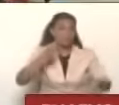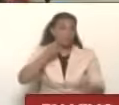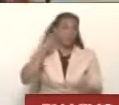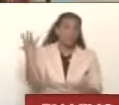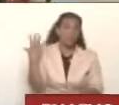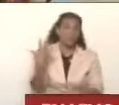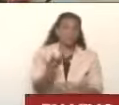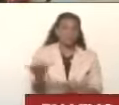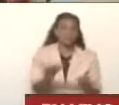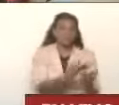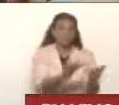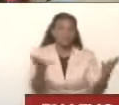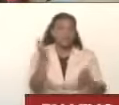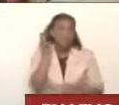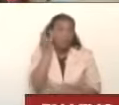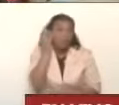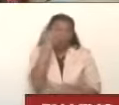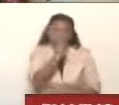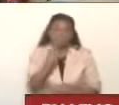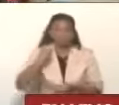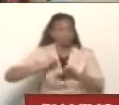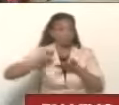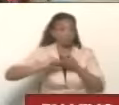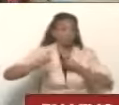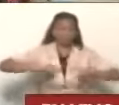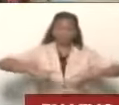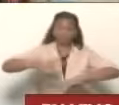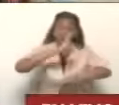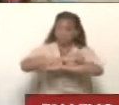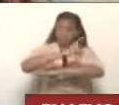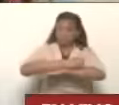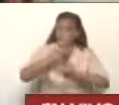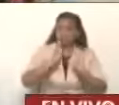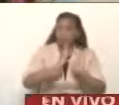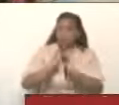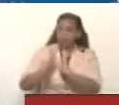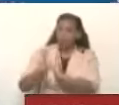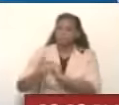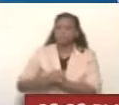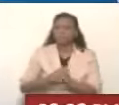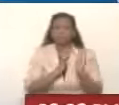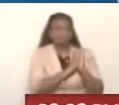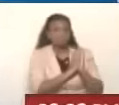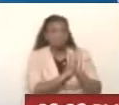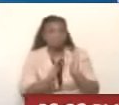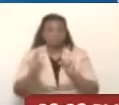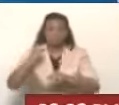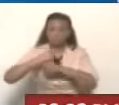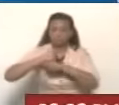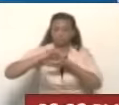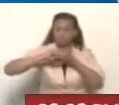Las mujeres son más cumplidoras que nosotros, más disciplinadas. De largo,